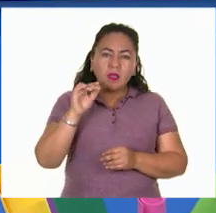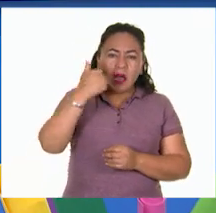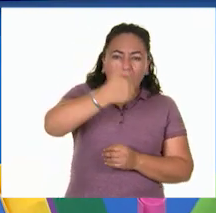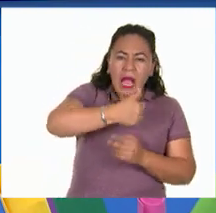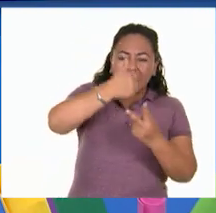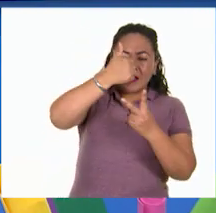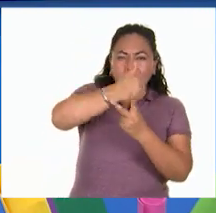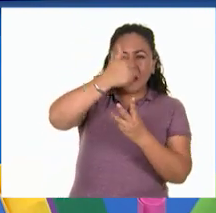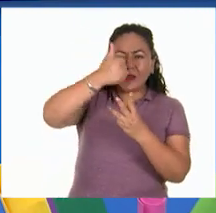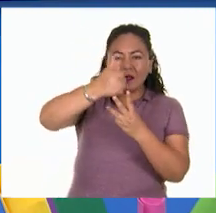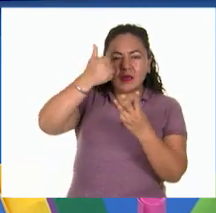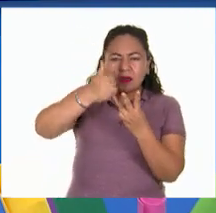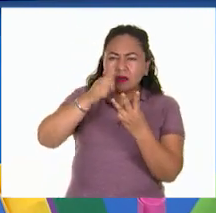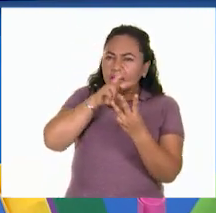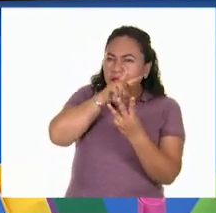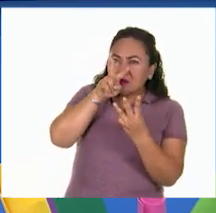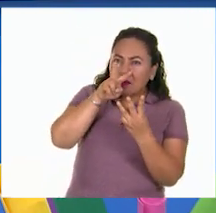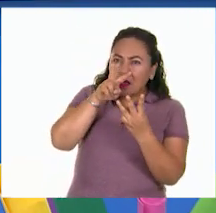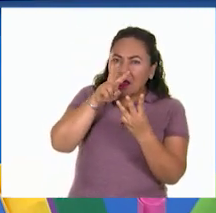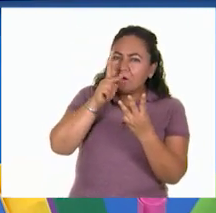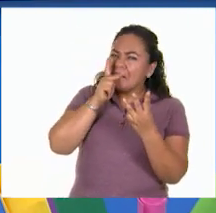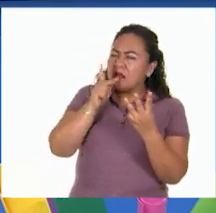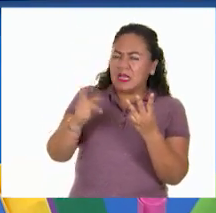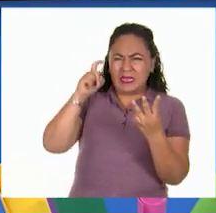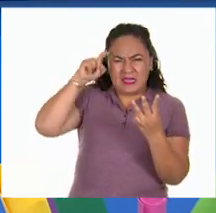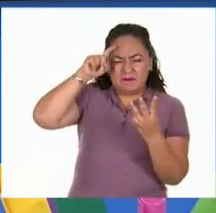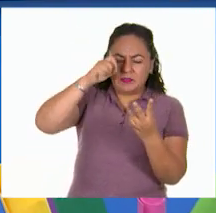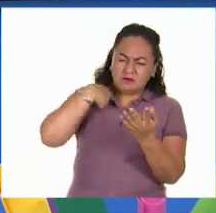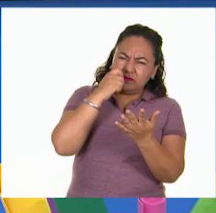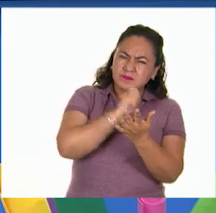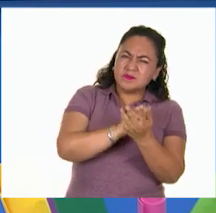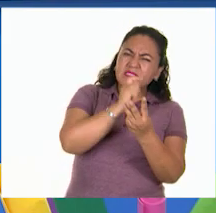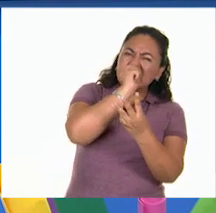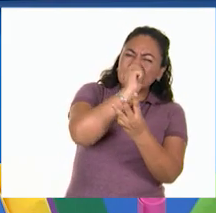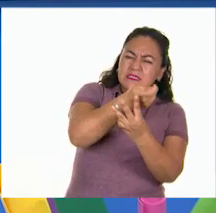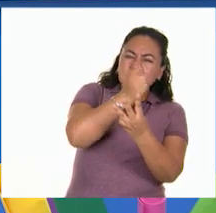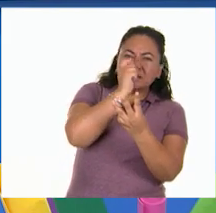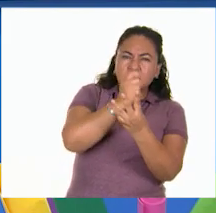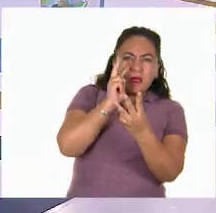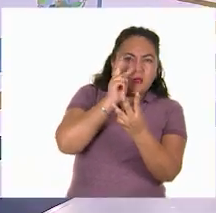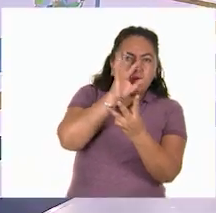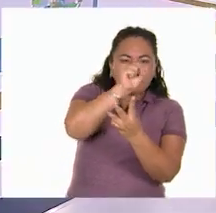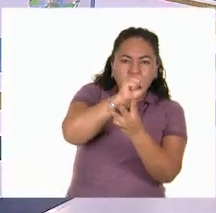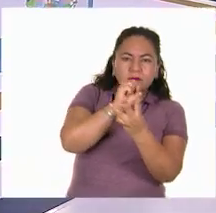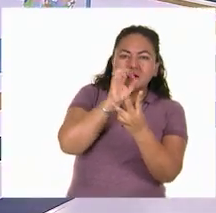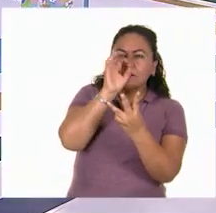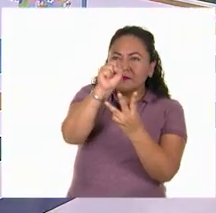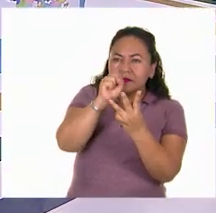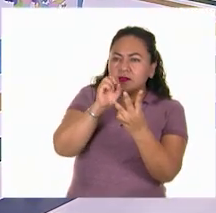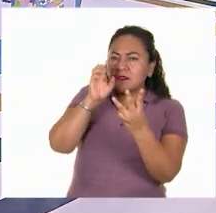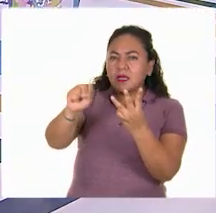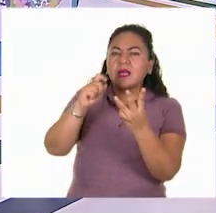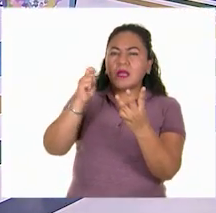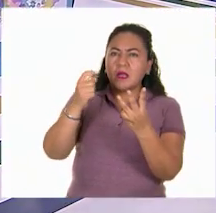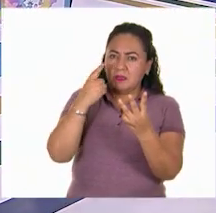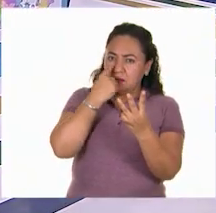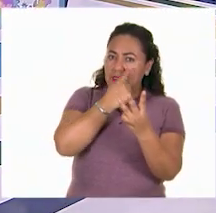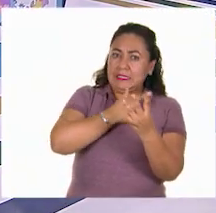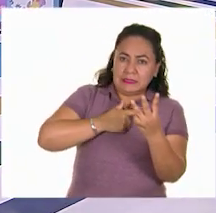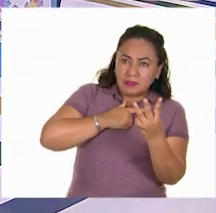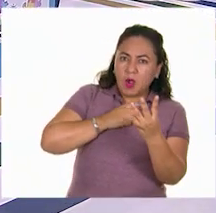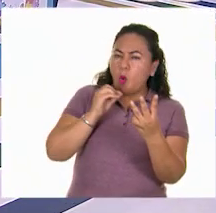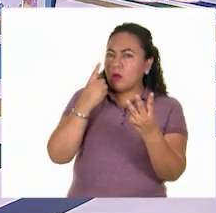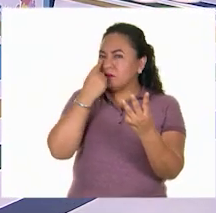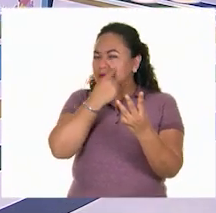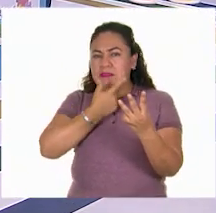cada uno, expresando en palabras muy complejas qué elementos identificó en cada obra y si le gustó o no y por